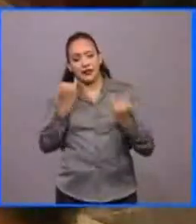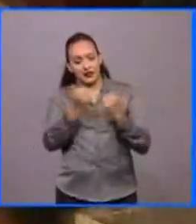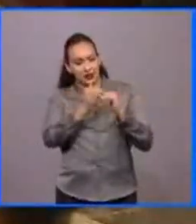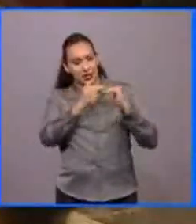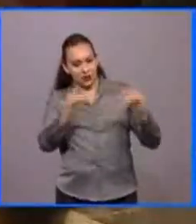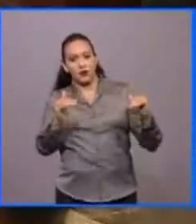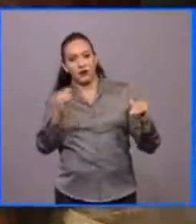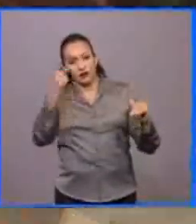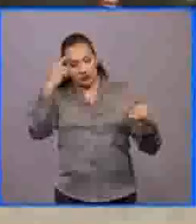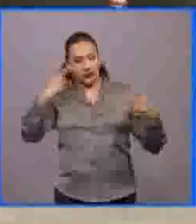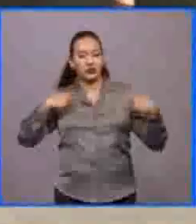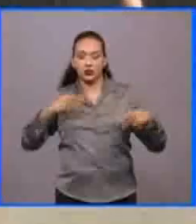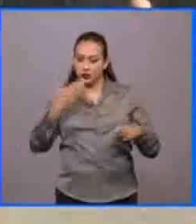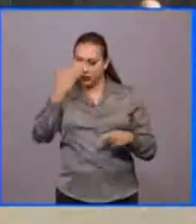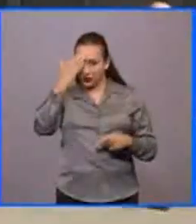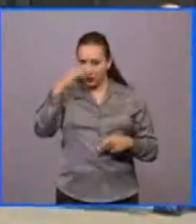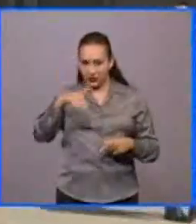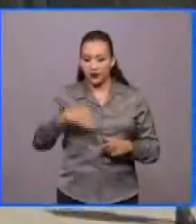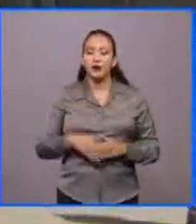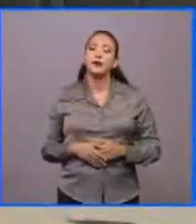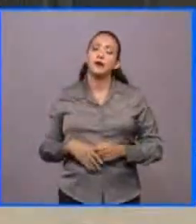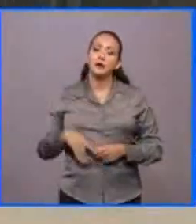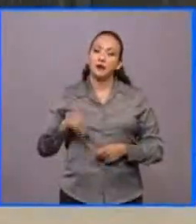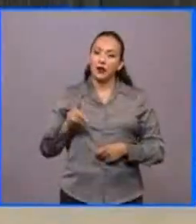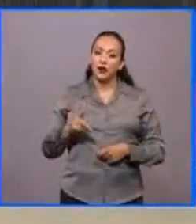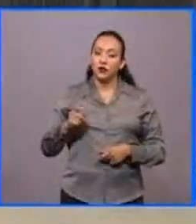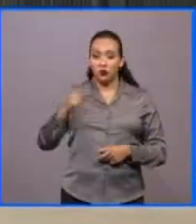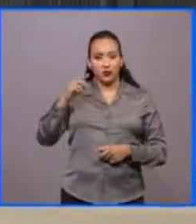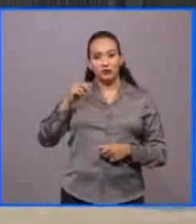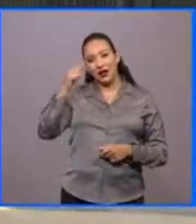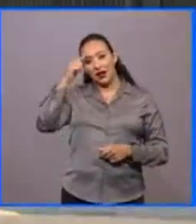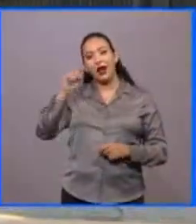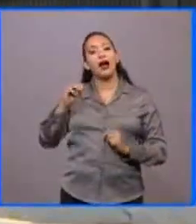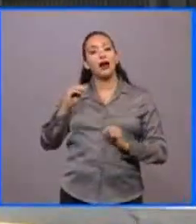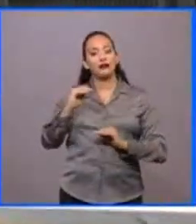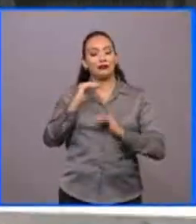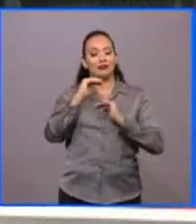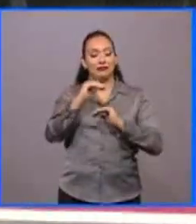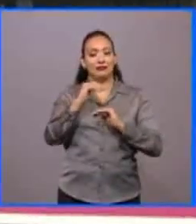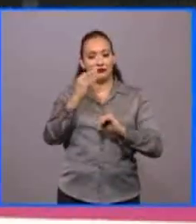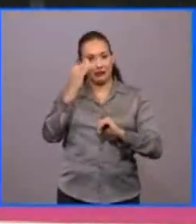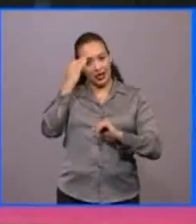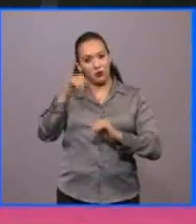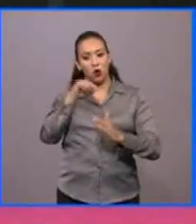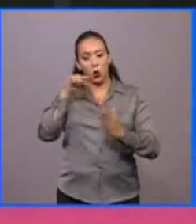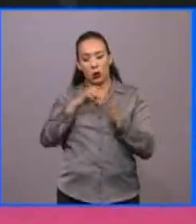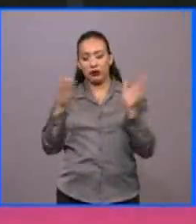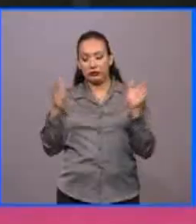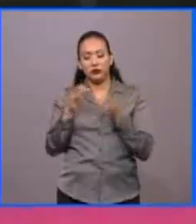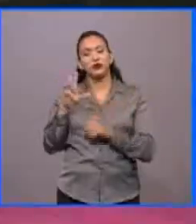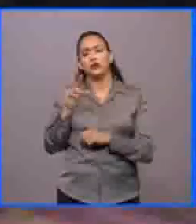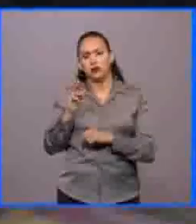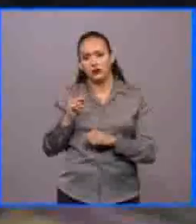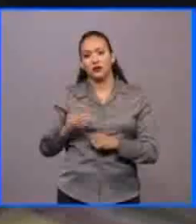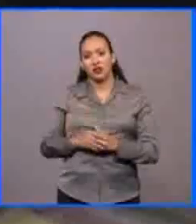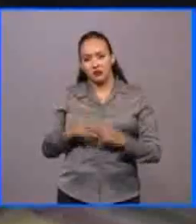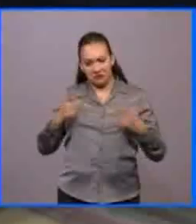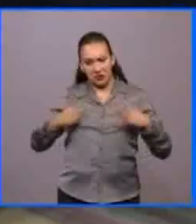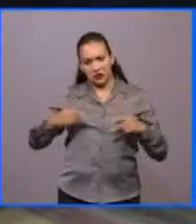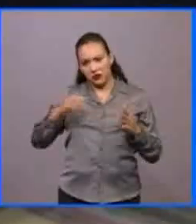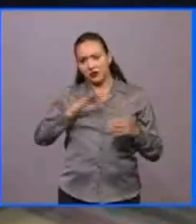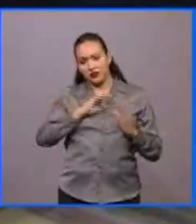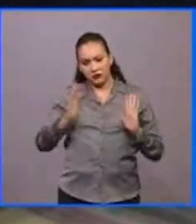en la contienda, no es con la restricción de espacios y generando obstáculos como se fomentará la participación